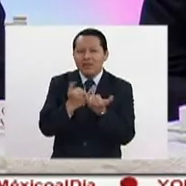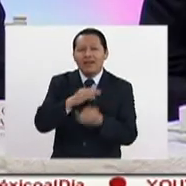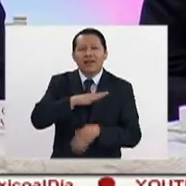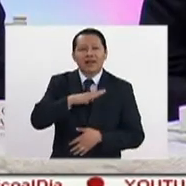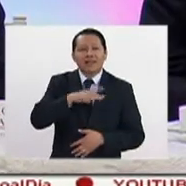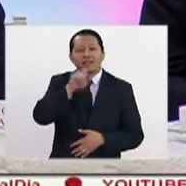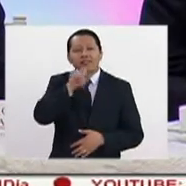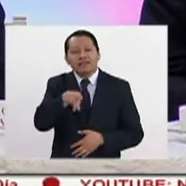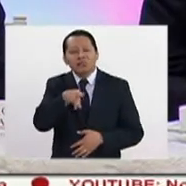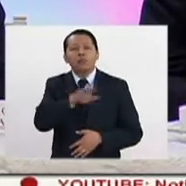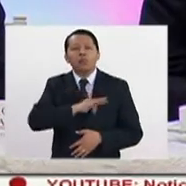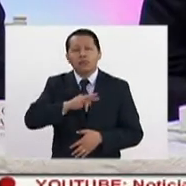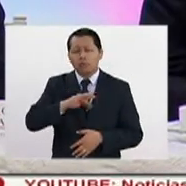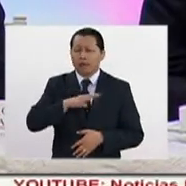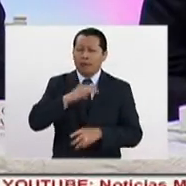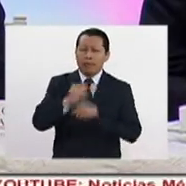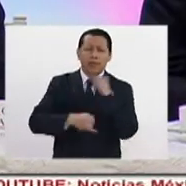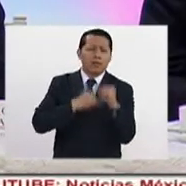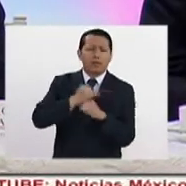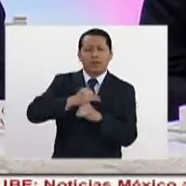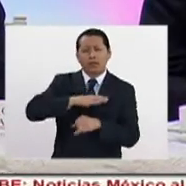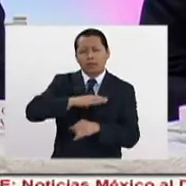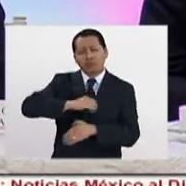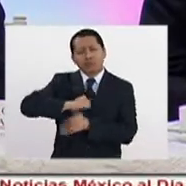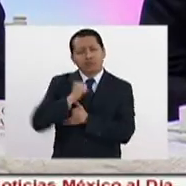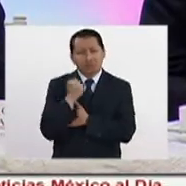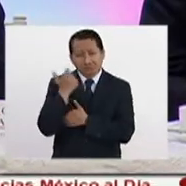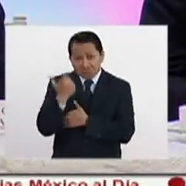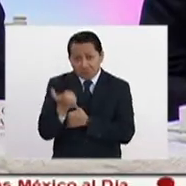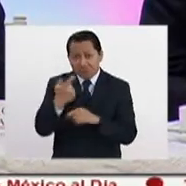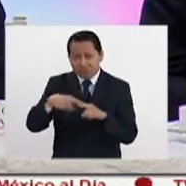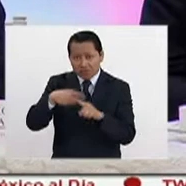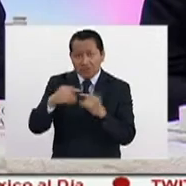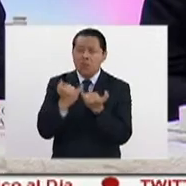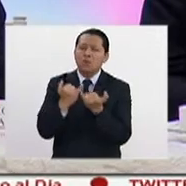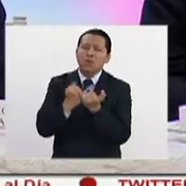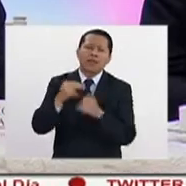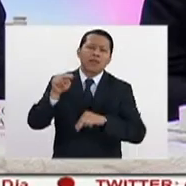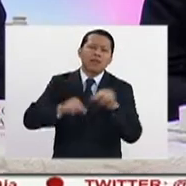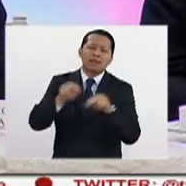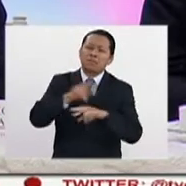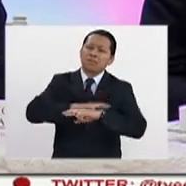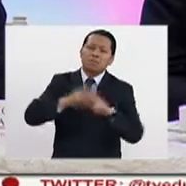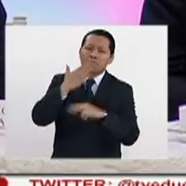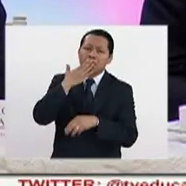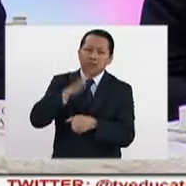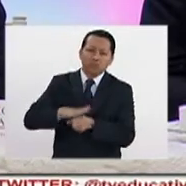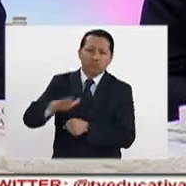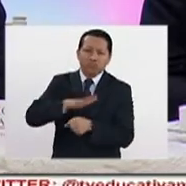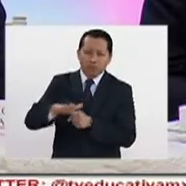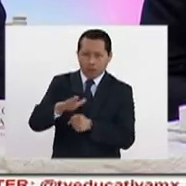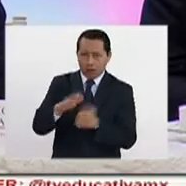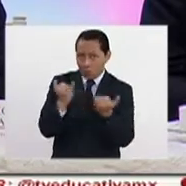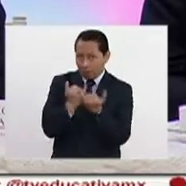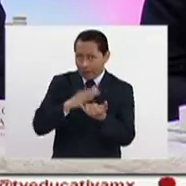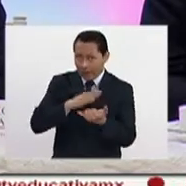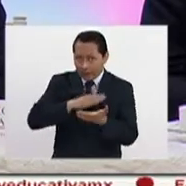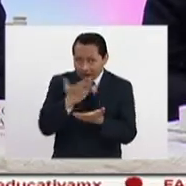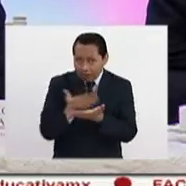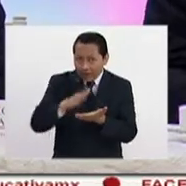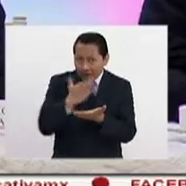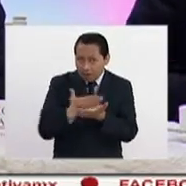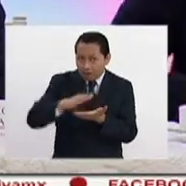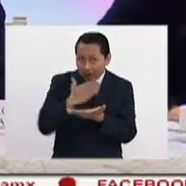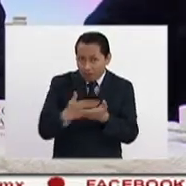Tenemos reservas internacionales en niveles récord. Se renovó la línea de crédito